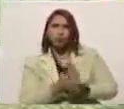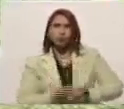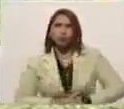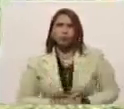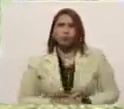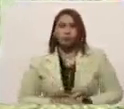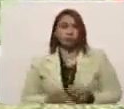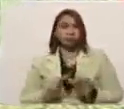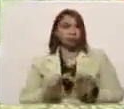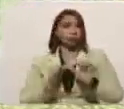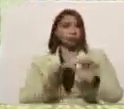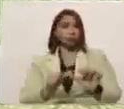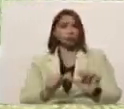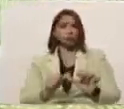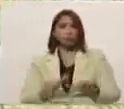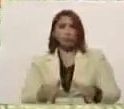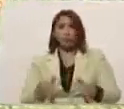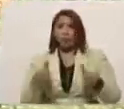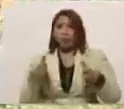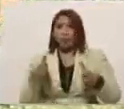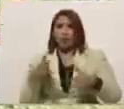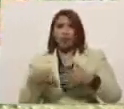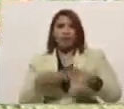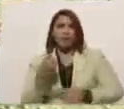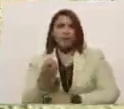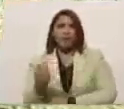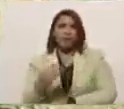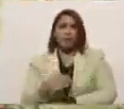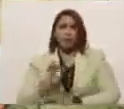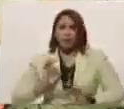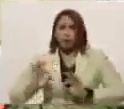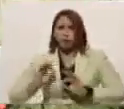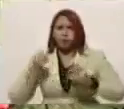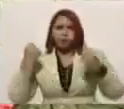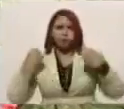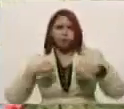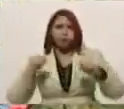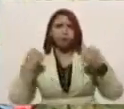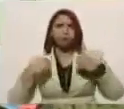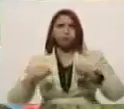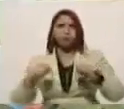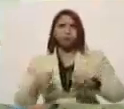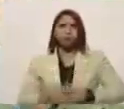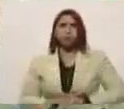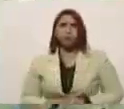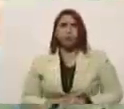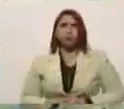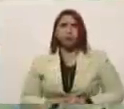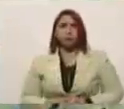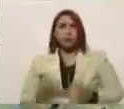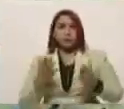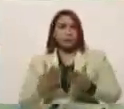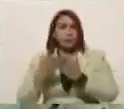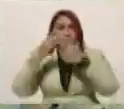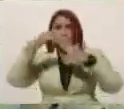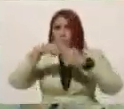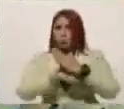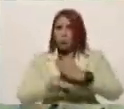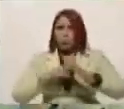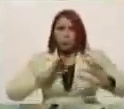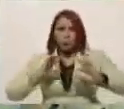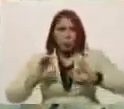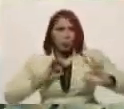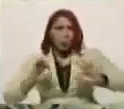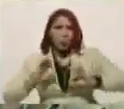para mantenerse ganador hace falta entrenamiento, adiestramiento, estudio y